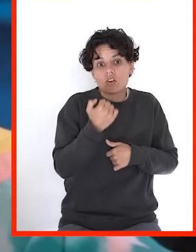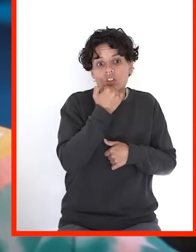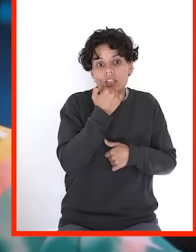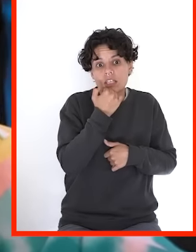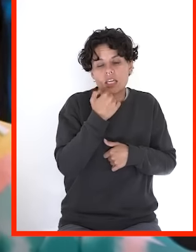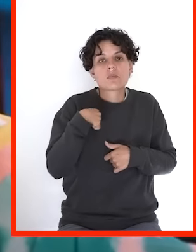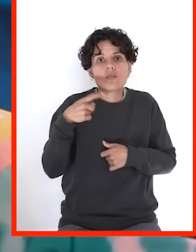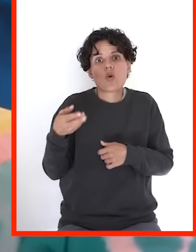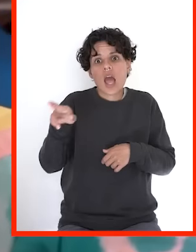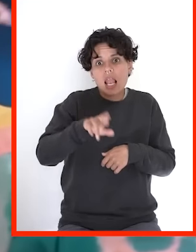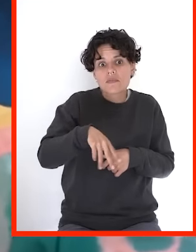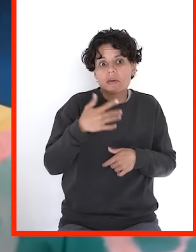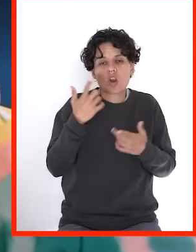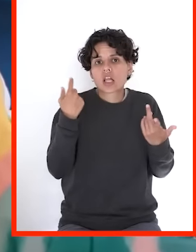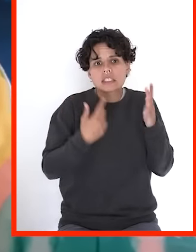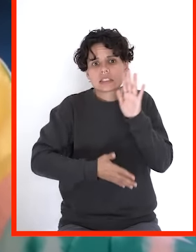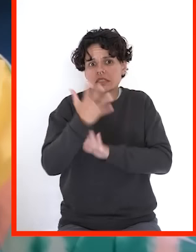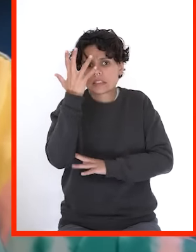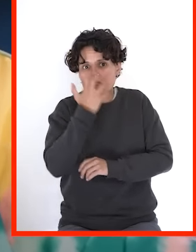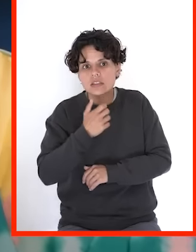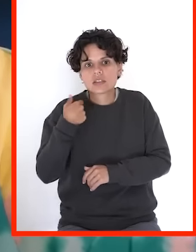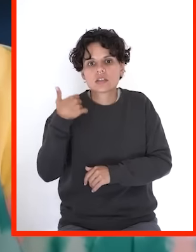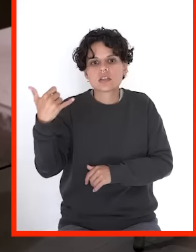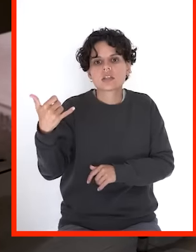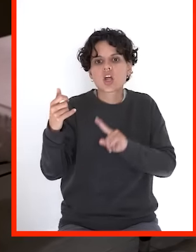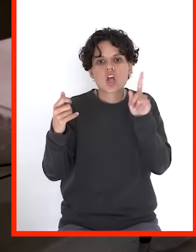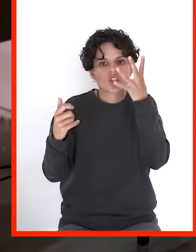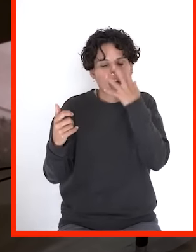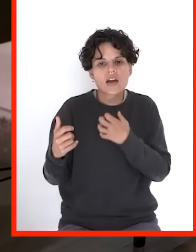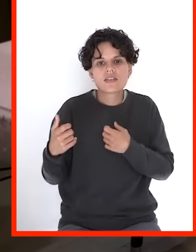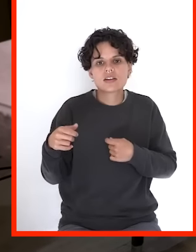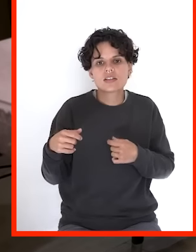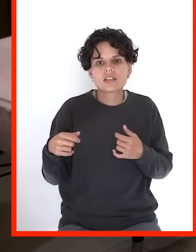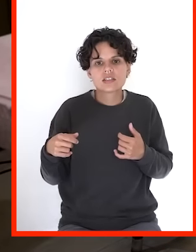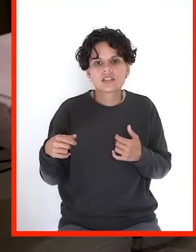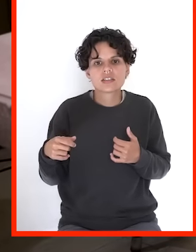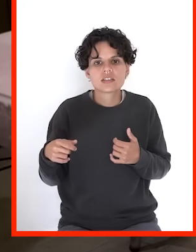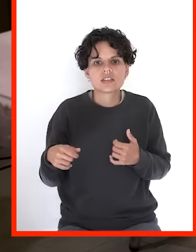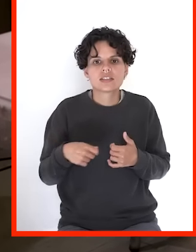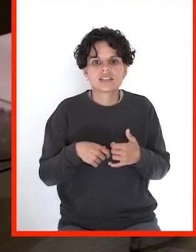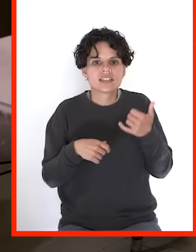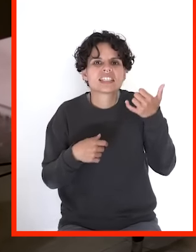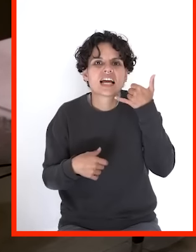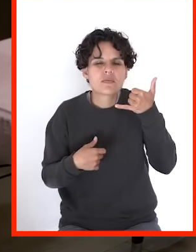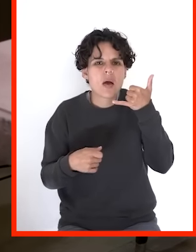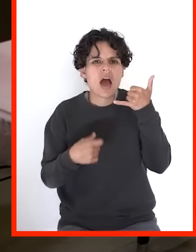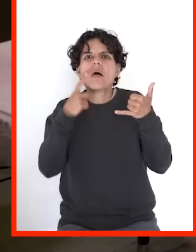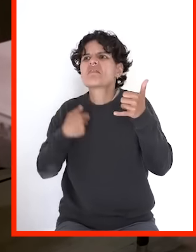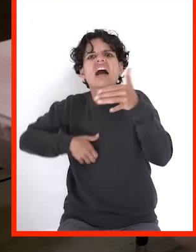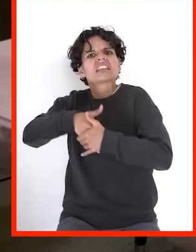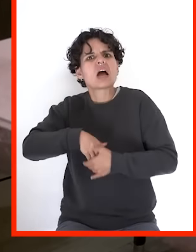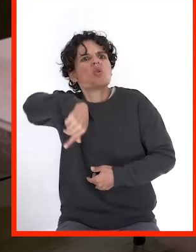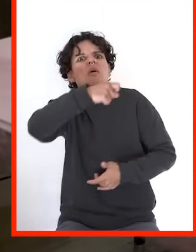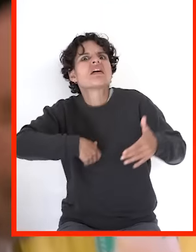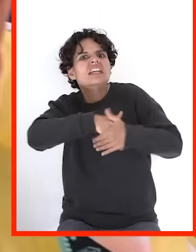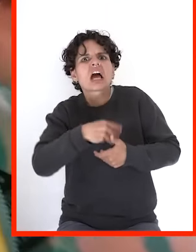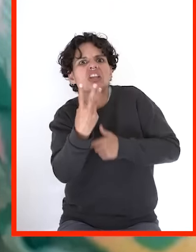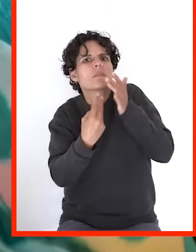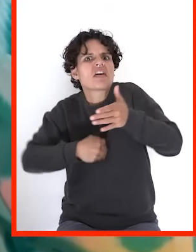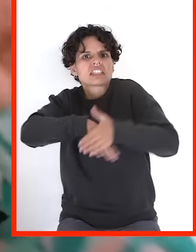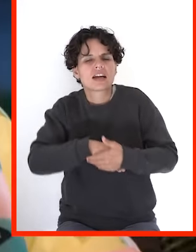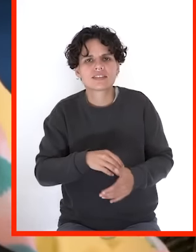arrebatado, que volviera, que no, esa no era la idea, que se fuera ni que se enojara. Y en altavoz, y este me hizo el tiro. ¡Me quería echar! ¡Me van a echar! ¡Me van a echar!